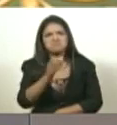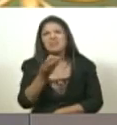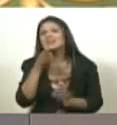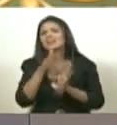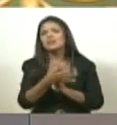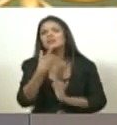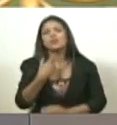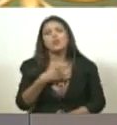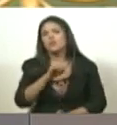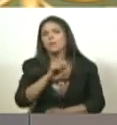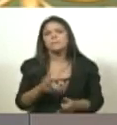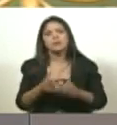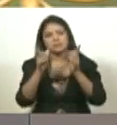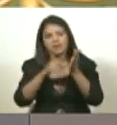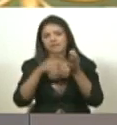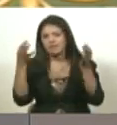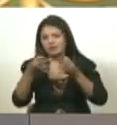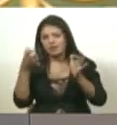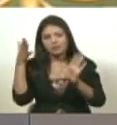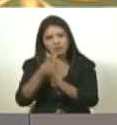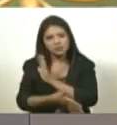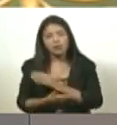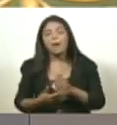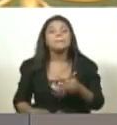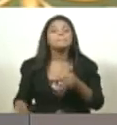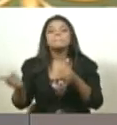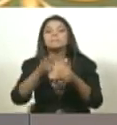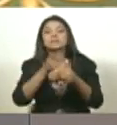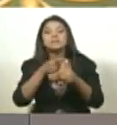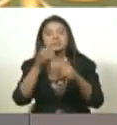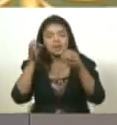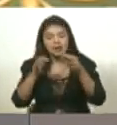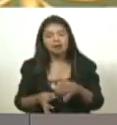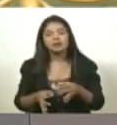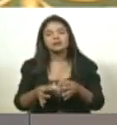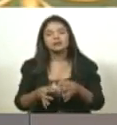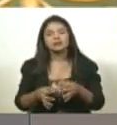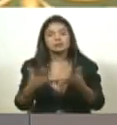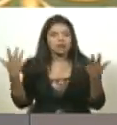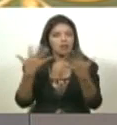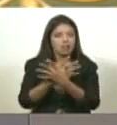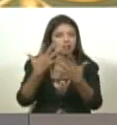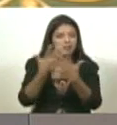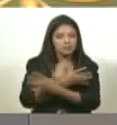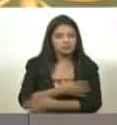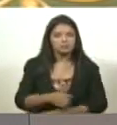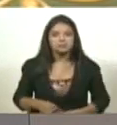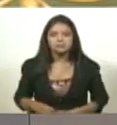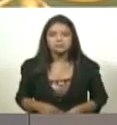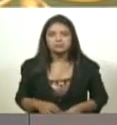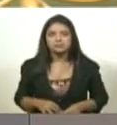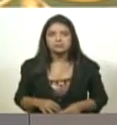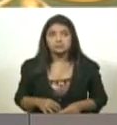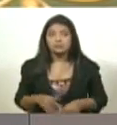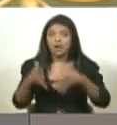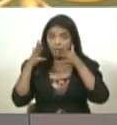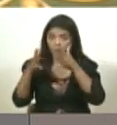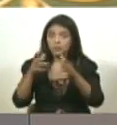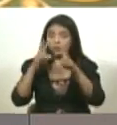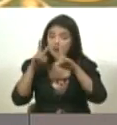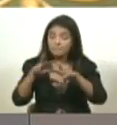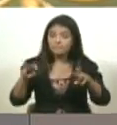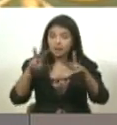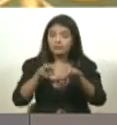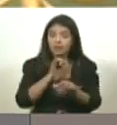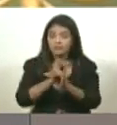están negando, es lo que realmente ocurrió. Es decir, primer punto del pote de humo o el gaslighting, que les recomiendo que es un concepto que